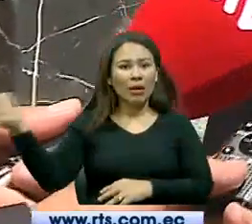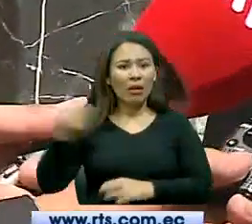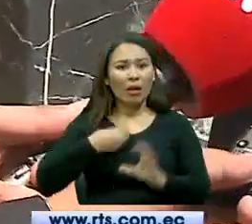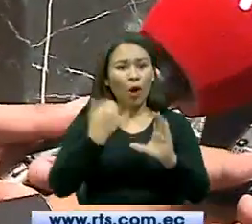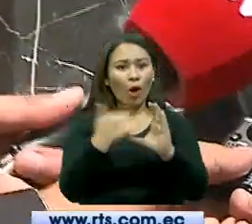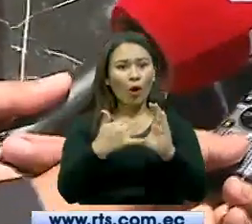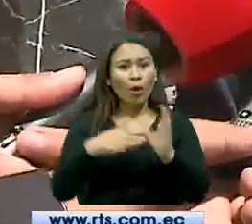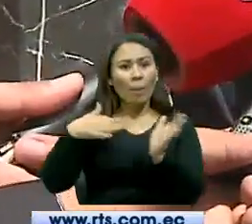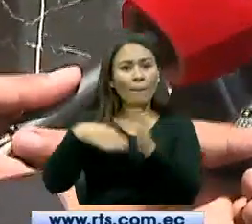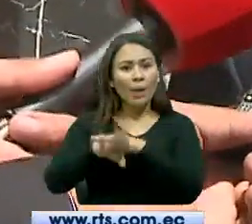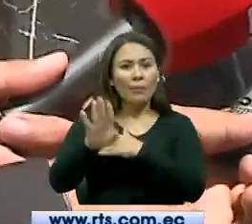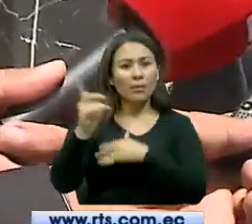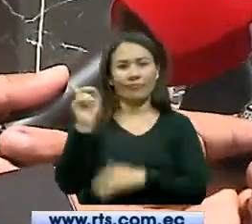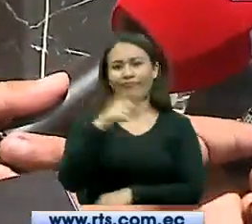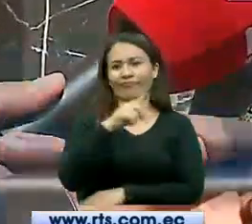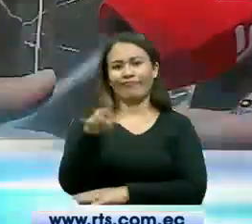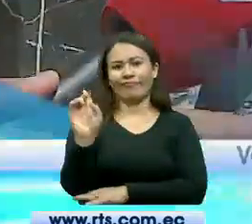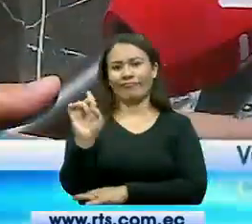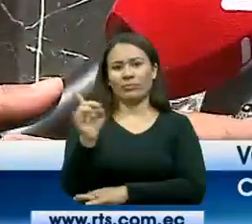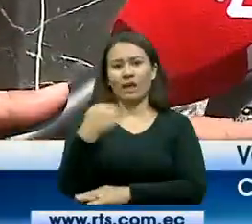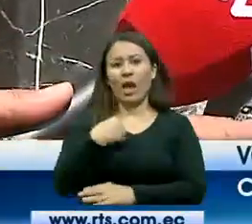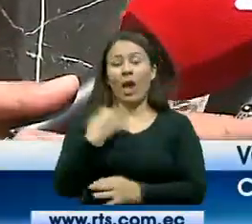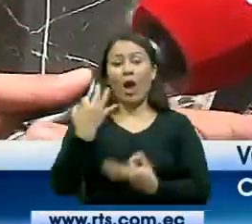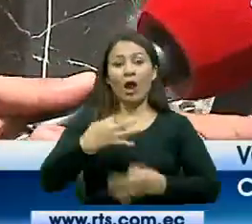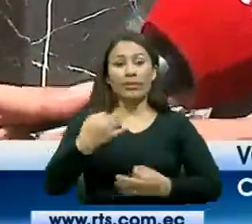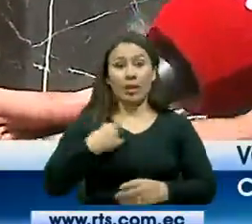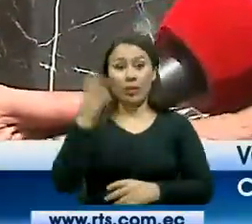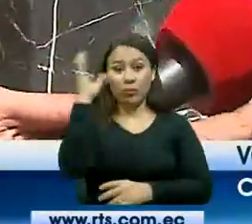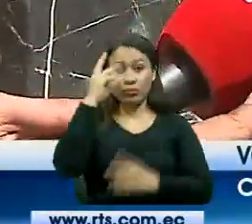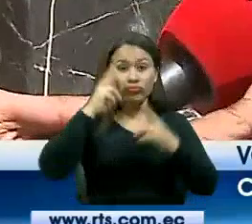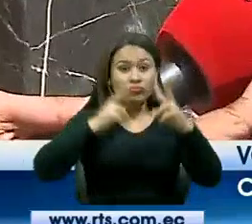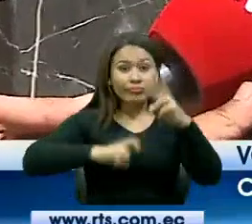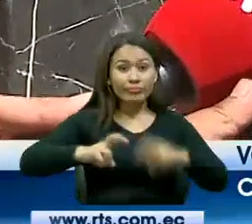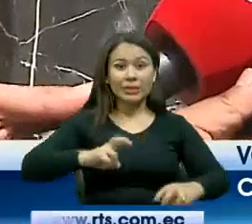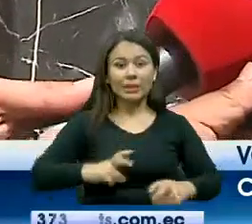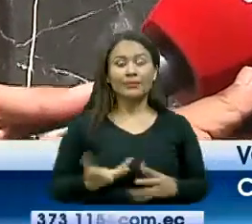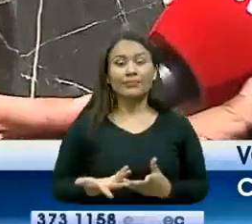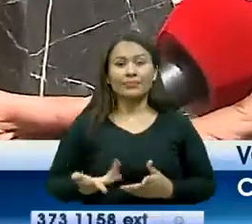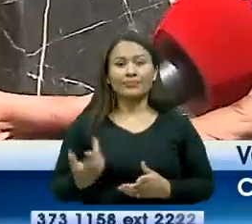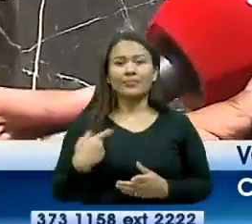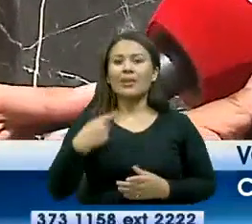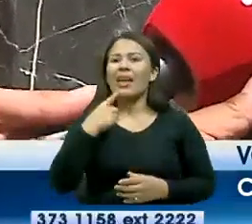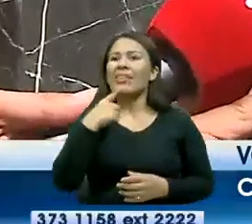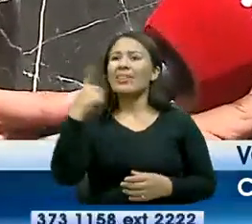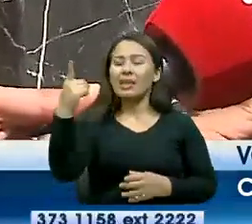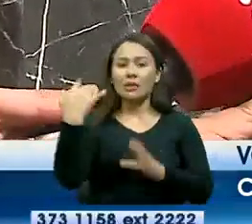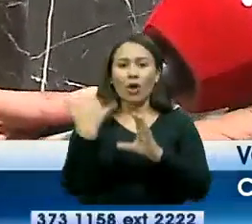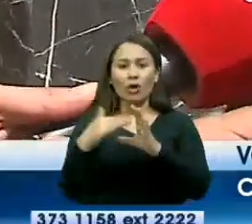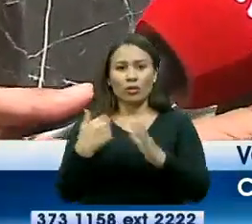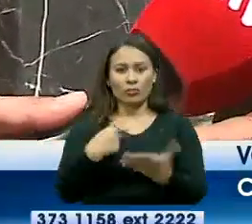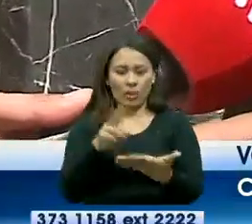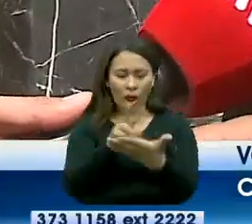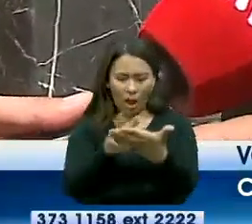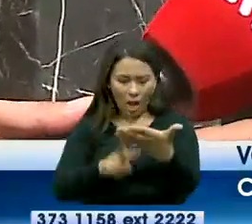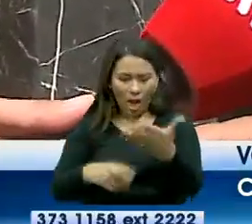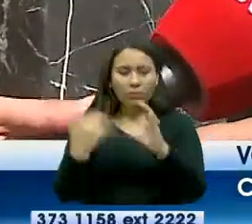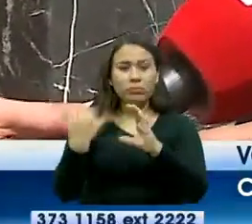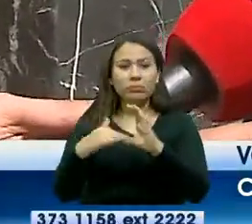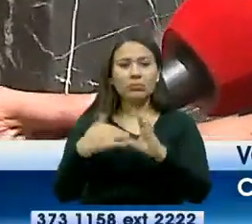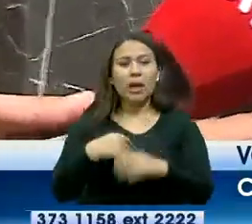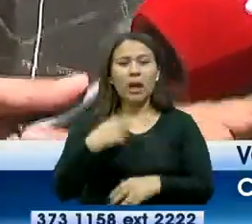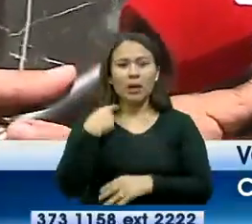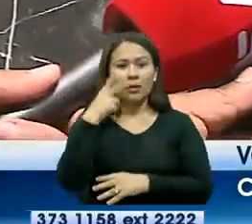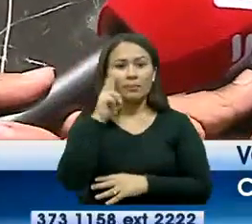y como se manifestaba, más allá de la legalidad o no de aquello, el contenido de lo que he leído de los mails que han circulado en redes no